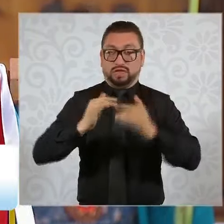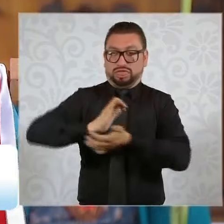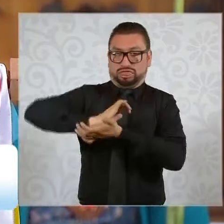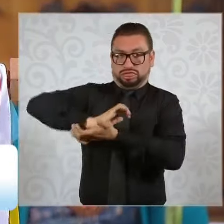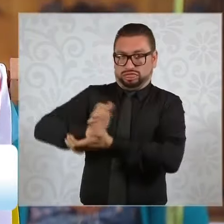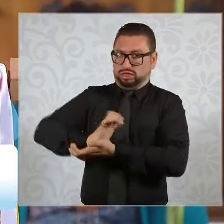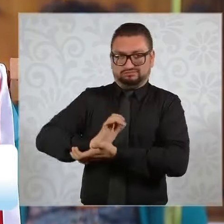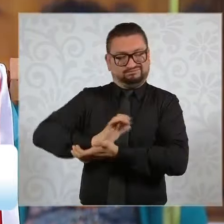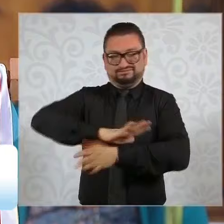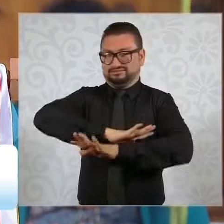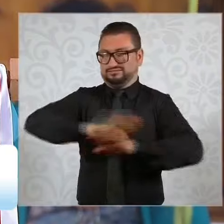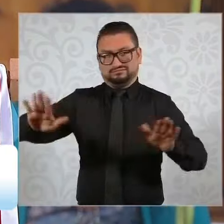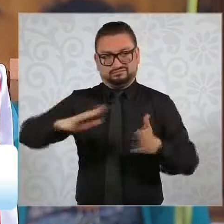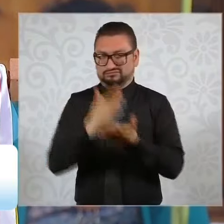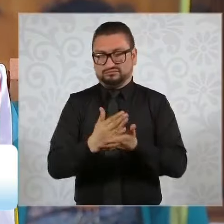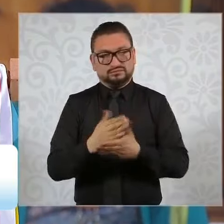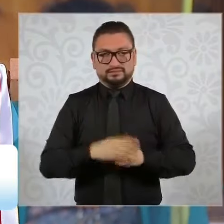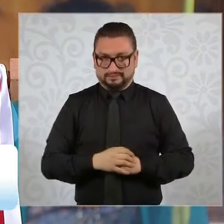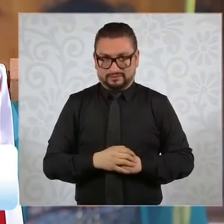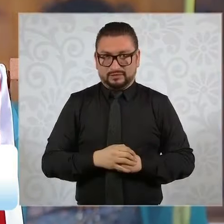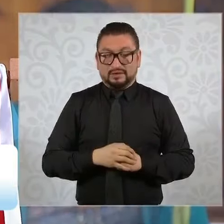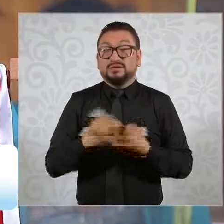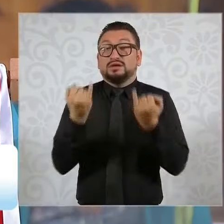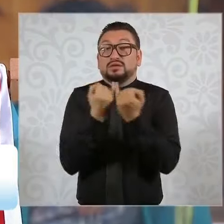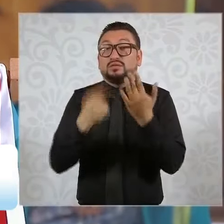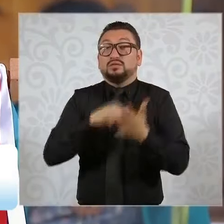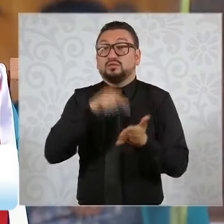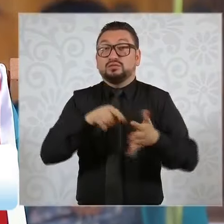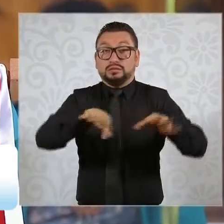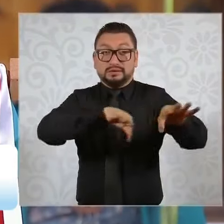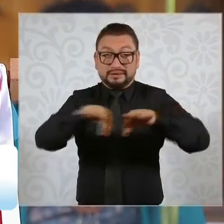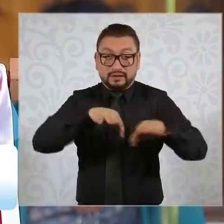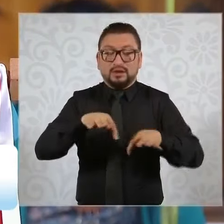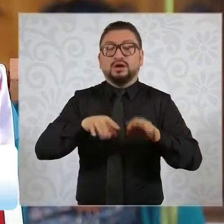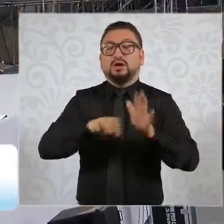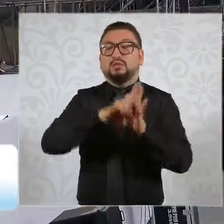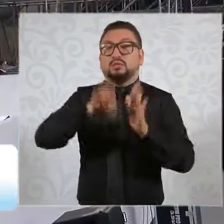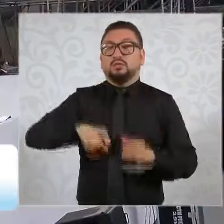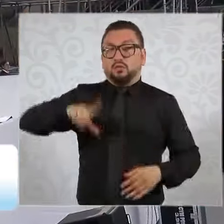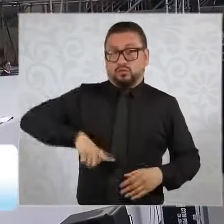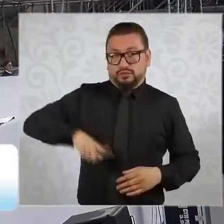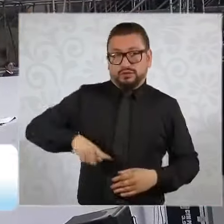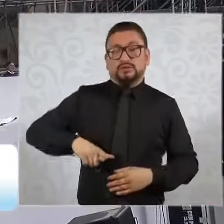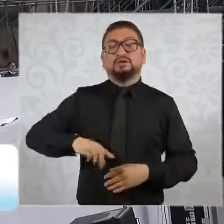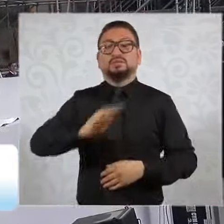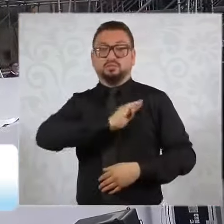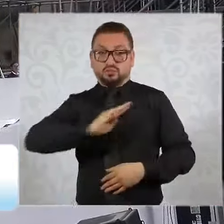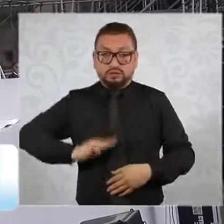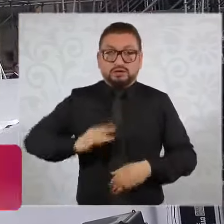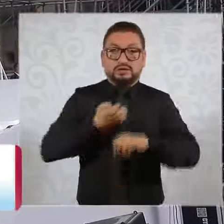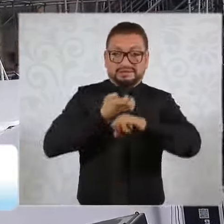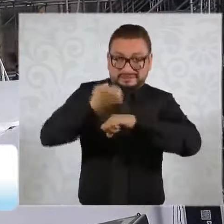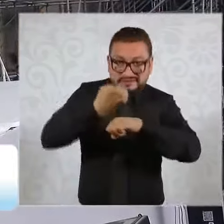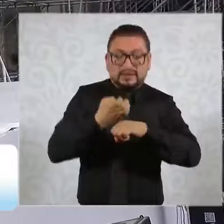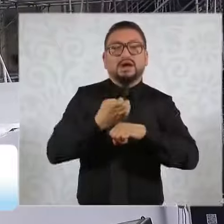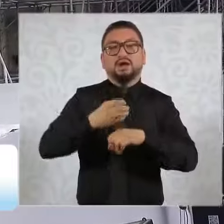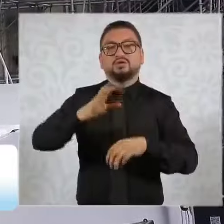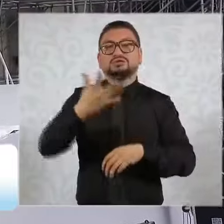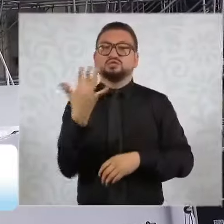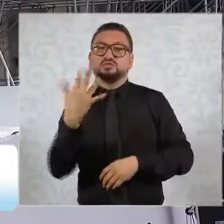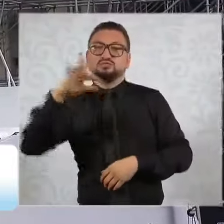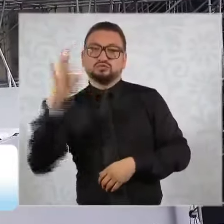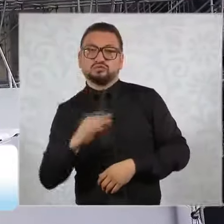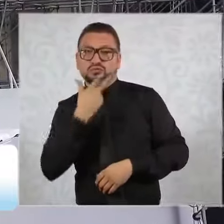laboral. Gabinetes paritarios en municipios y estados por ley. Ley